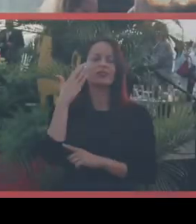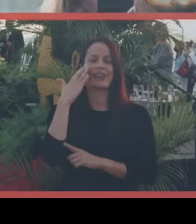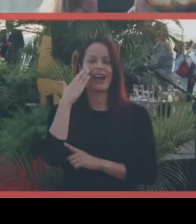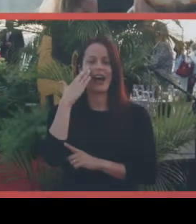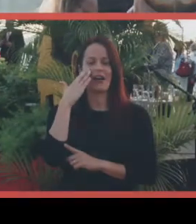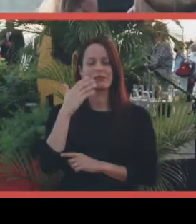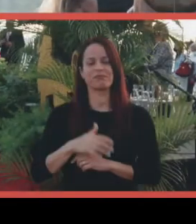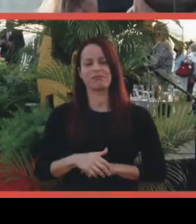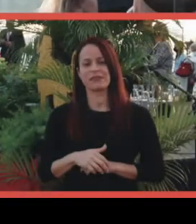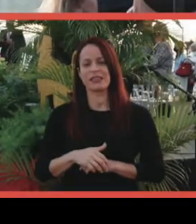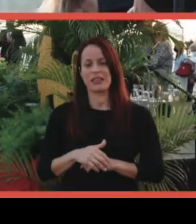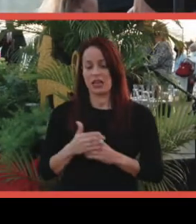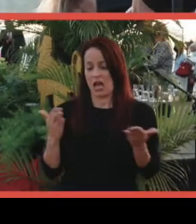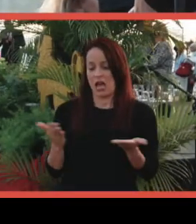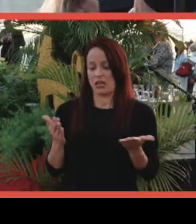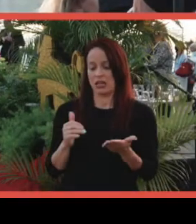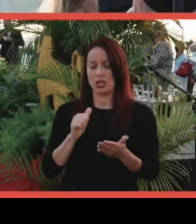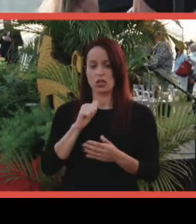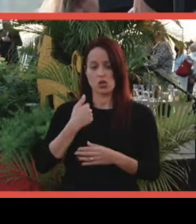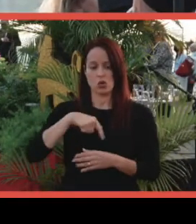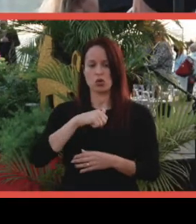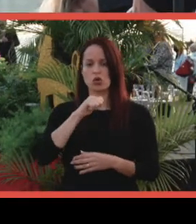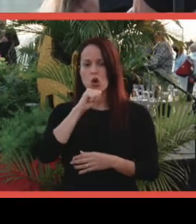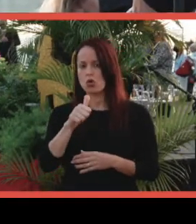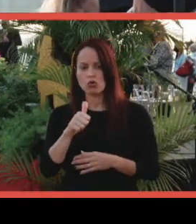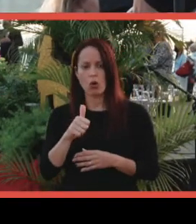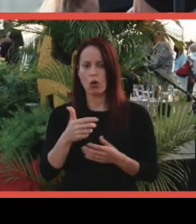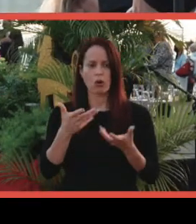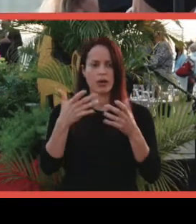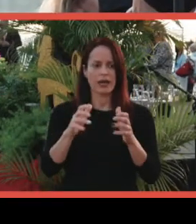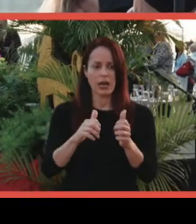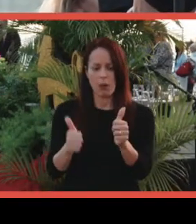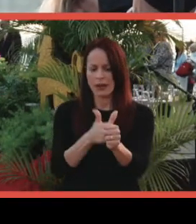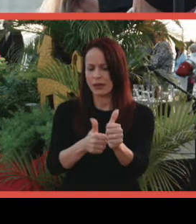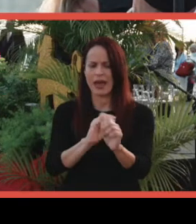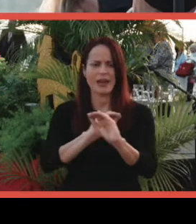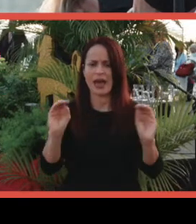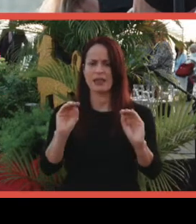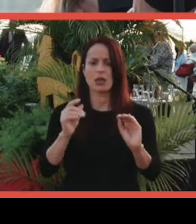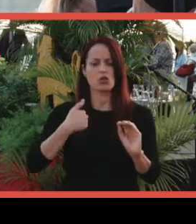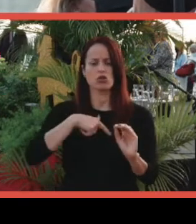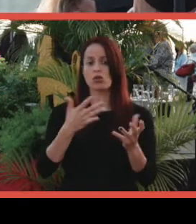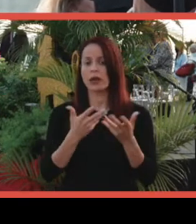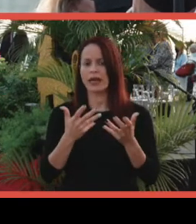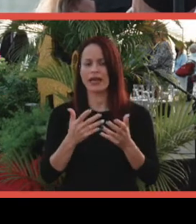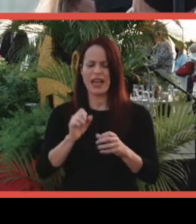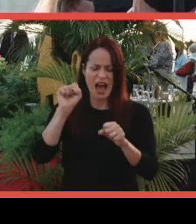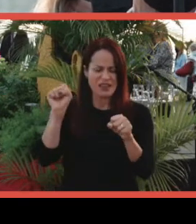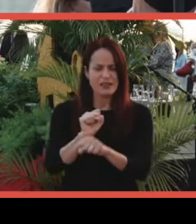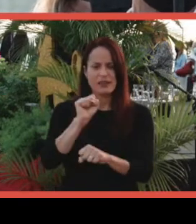que aquí no venimos a perseguir a nadie. Aquí venimos a hacer un